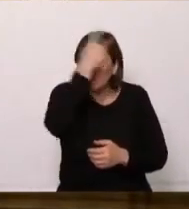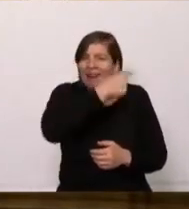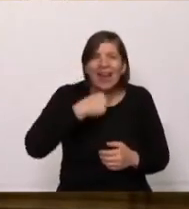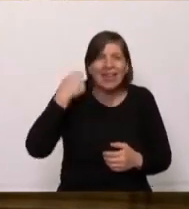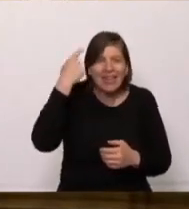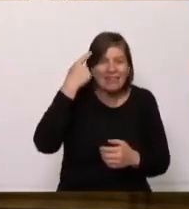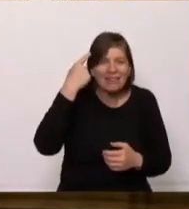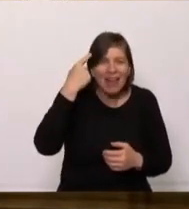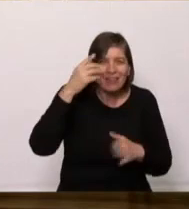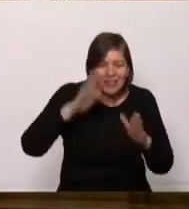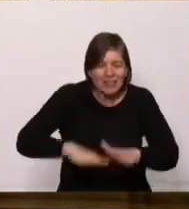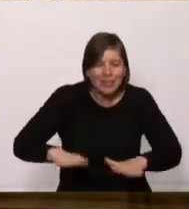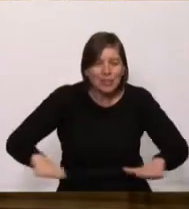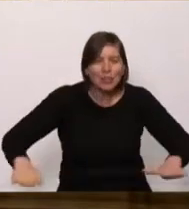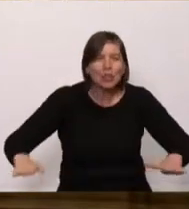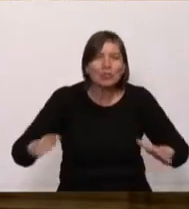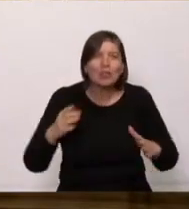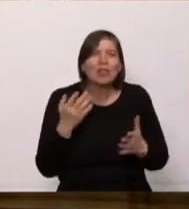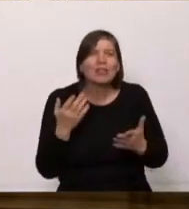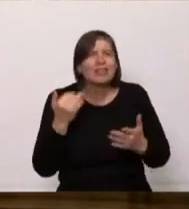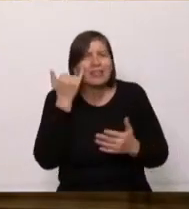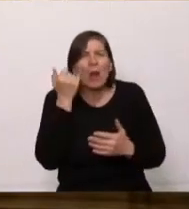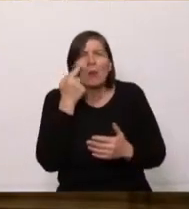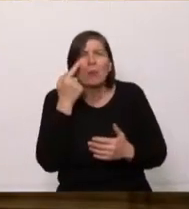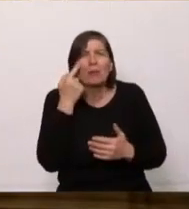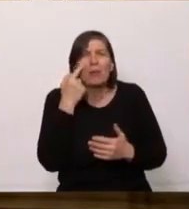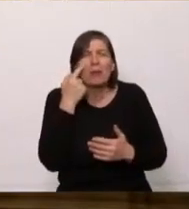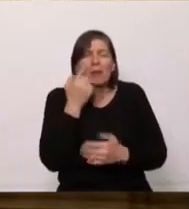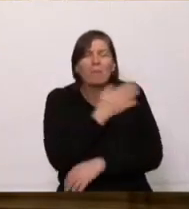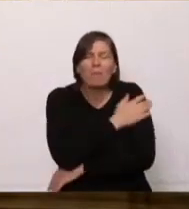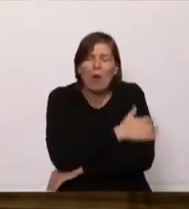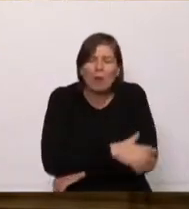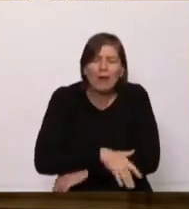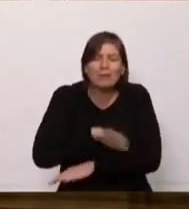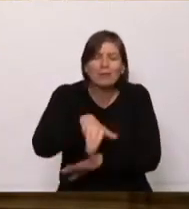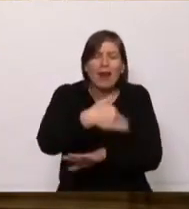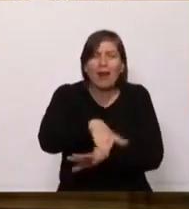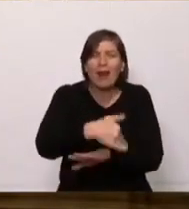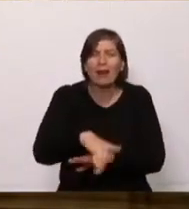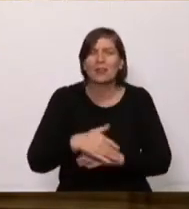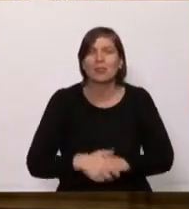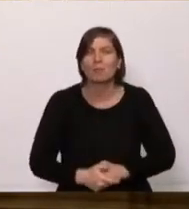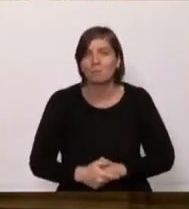de quienes tienen poquitos años y ya viven la indigencia y la pobreza.